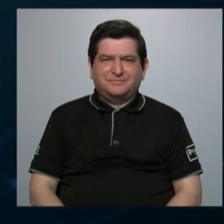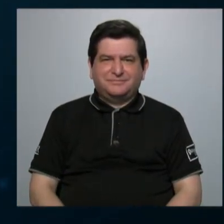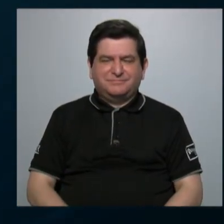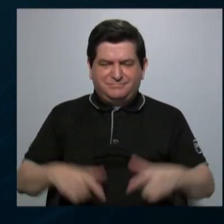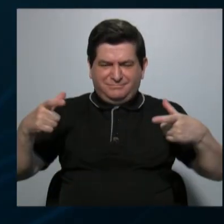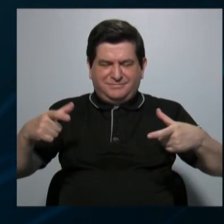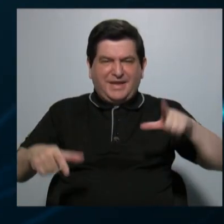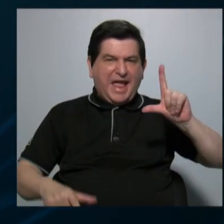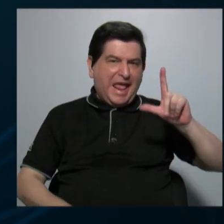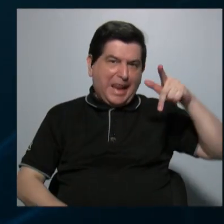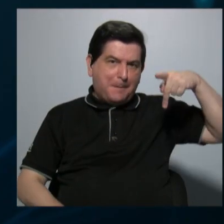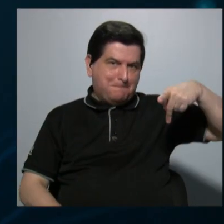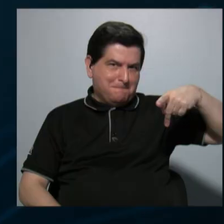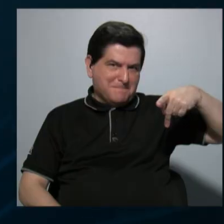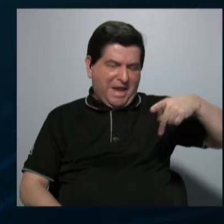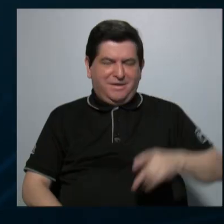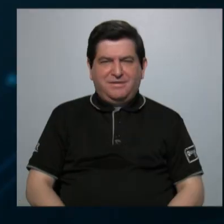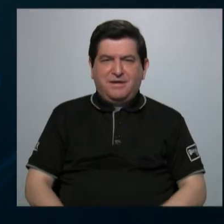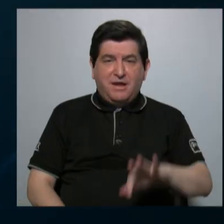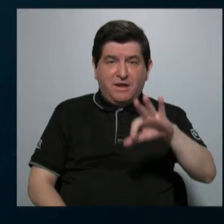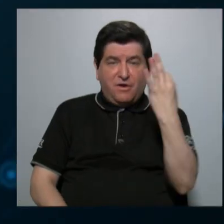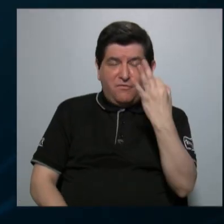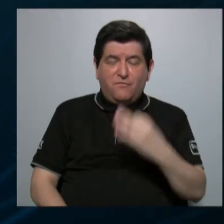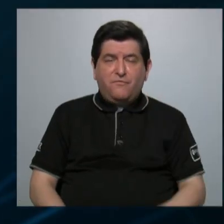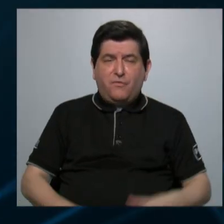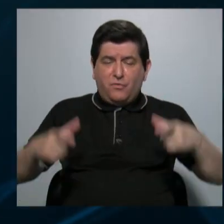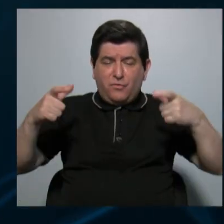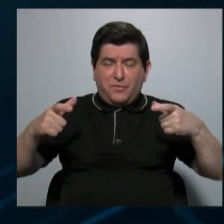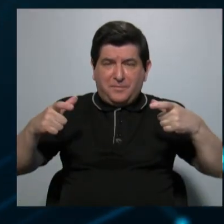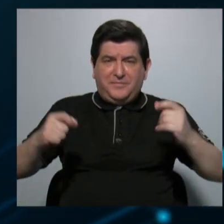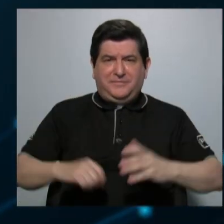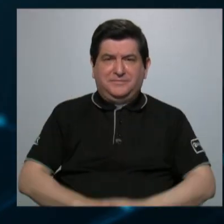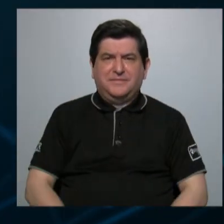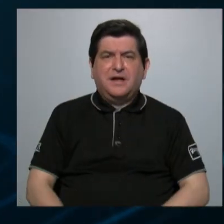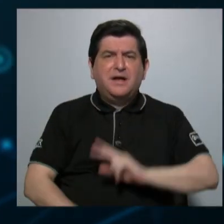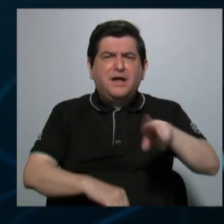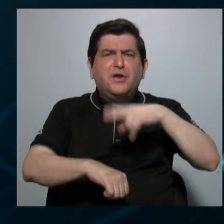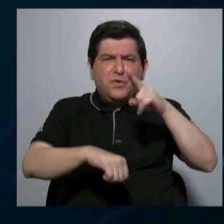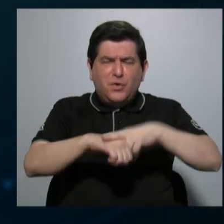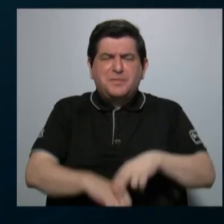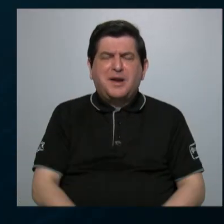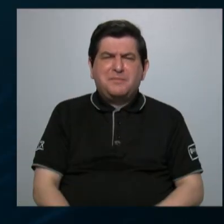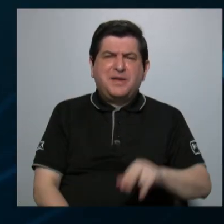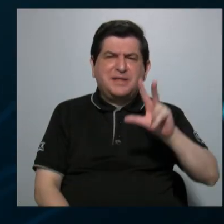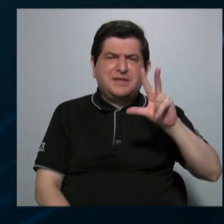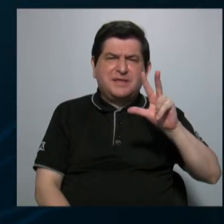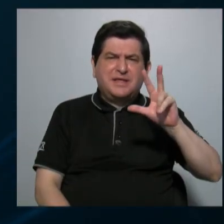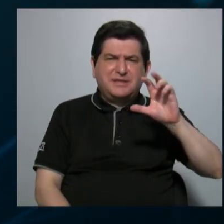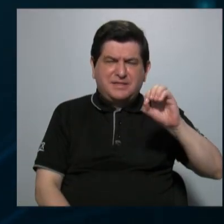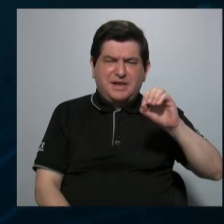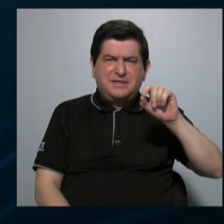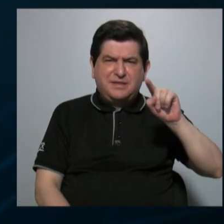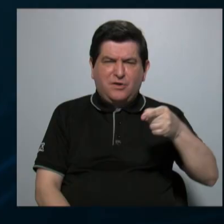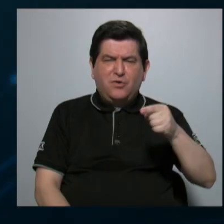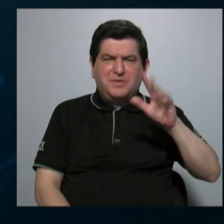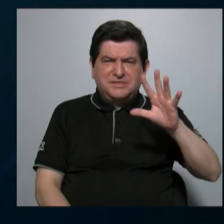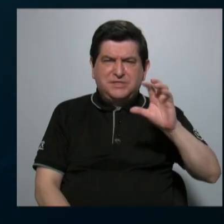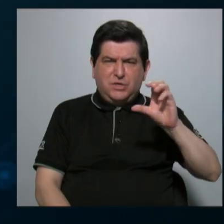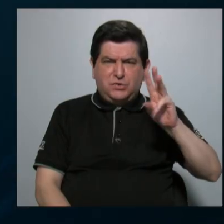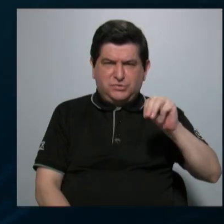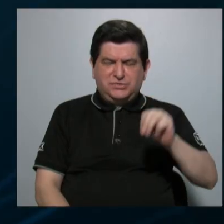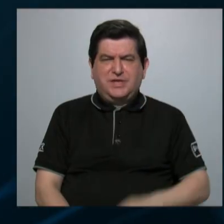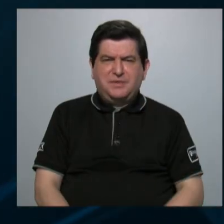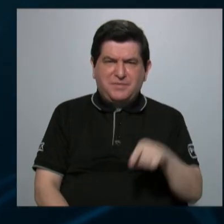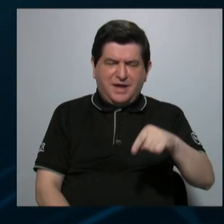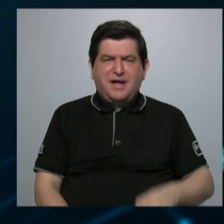Disco long play o LP es un formato de vinilo de larga duración, generalmente de 30,5 centímetros, en el cual se